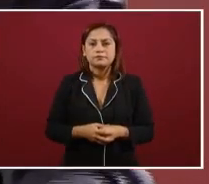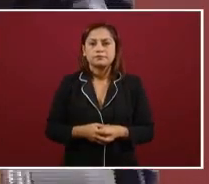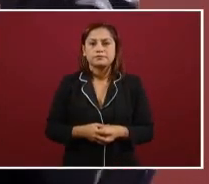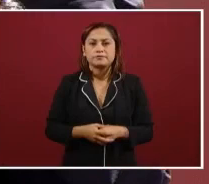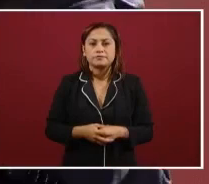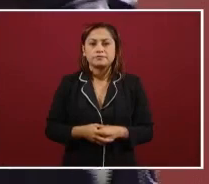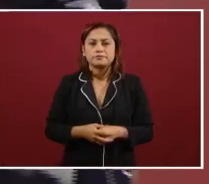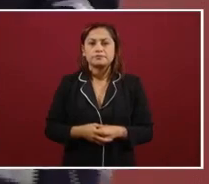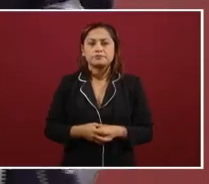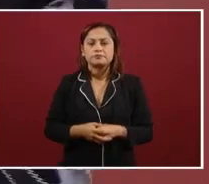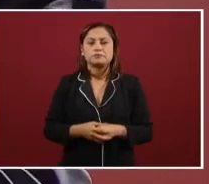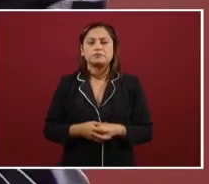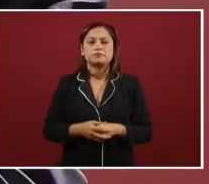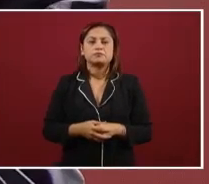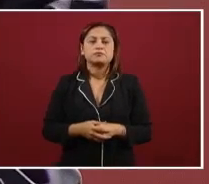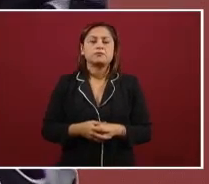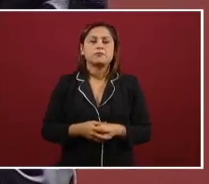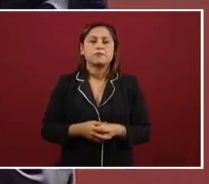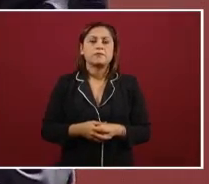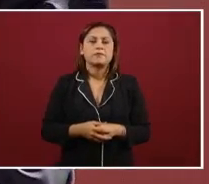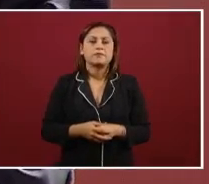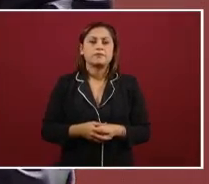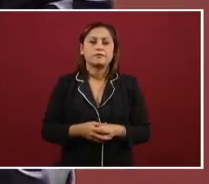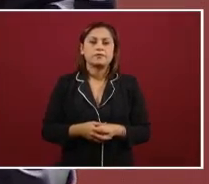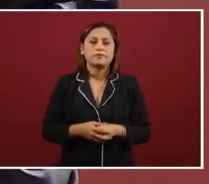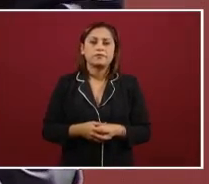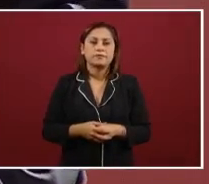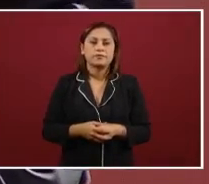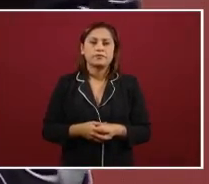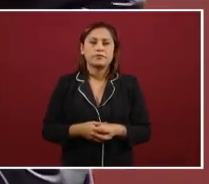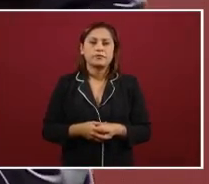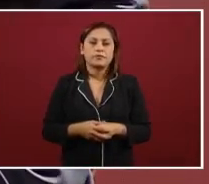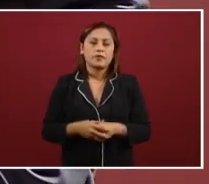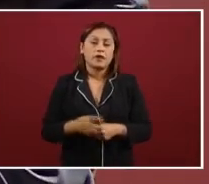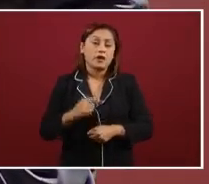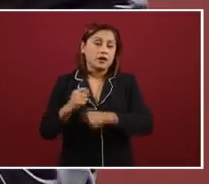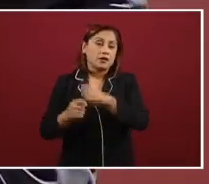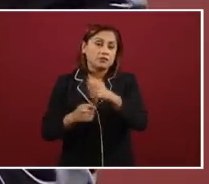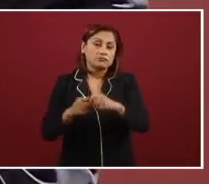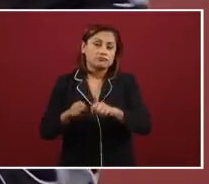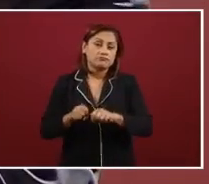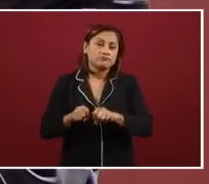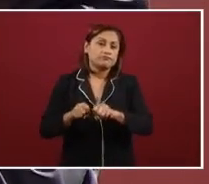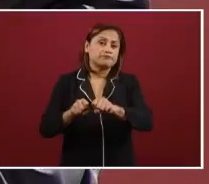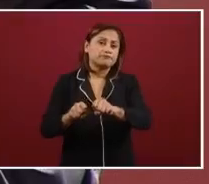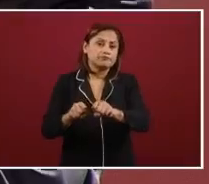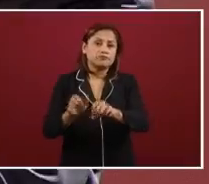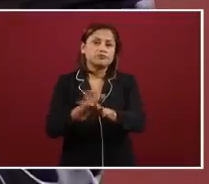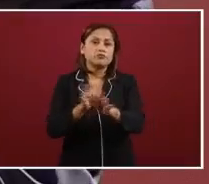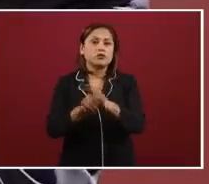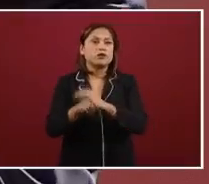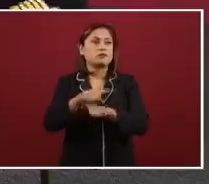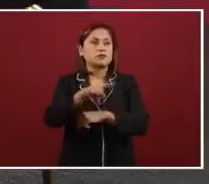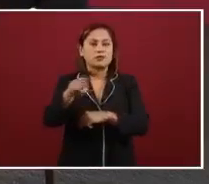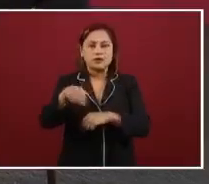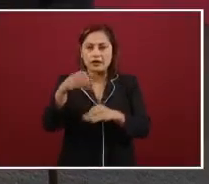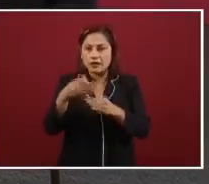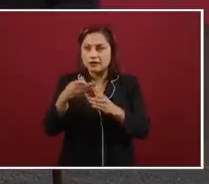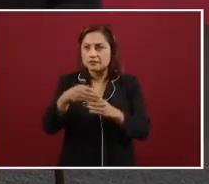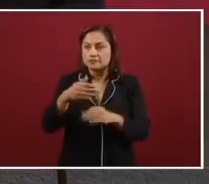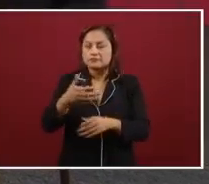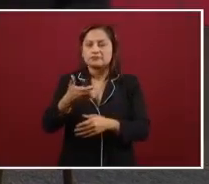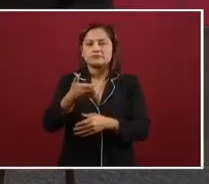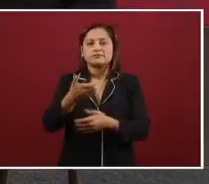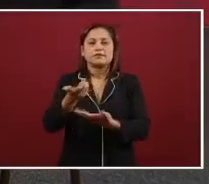los centros comerciales, aquí, en el centro, que haya